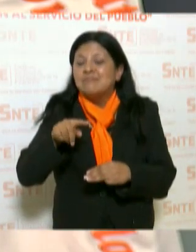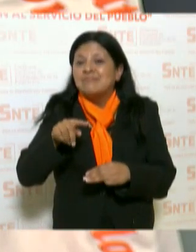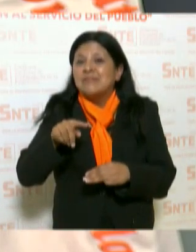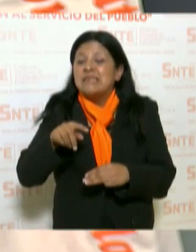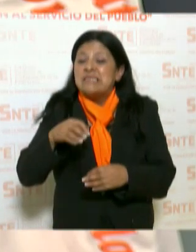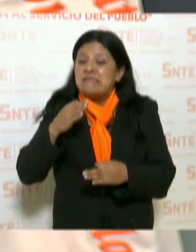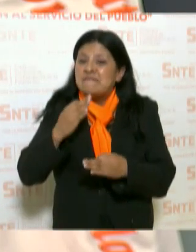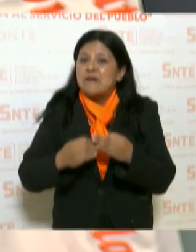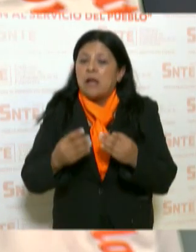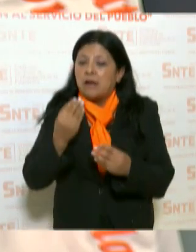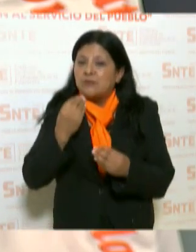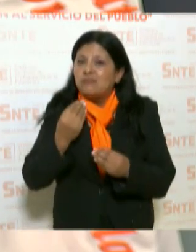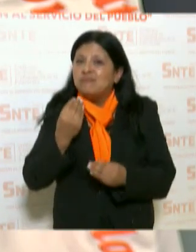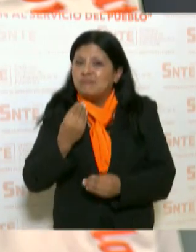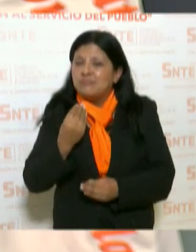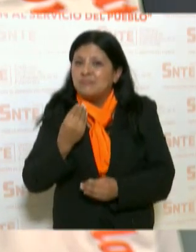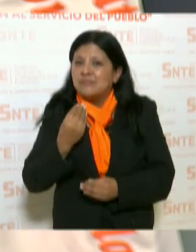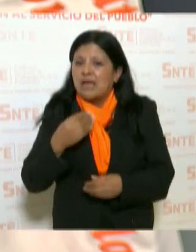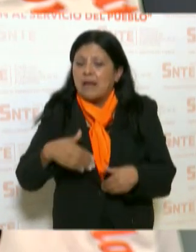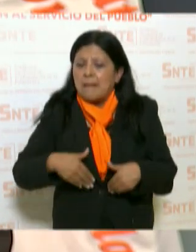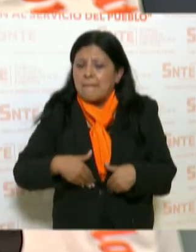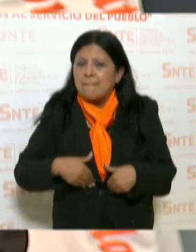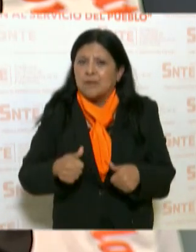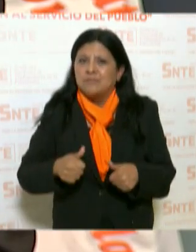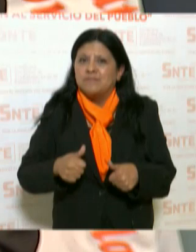gracias a esa revolución